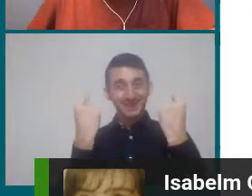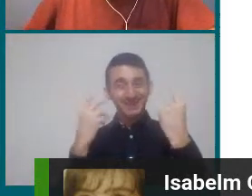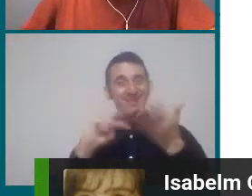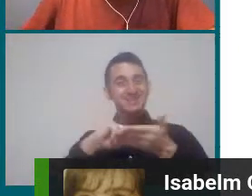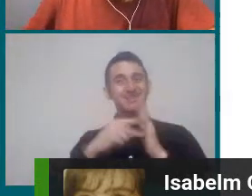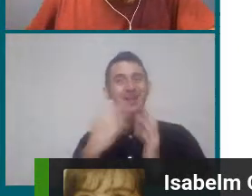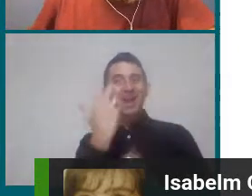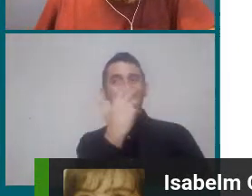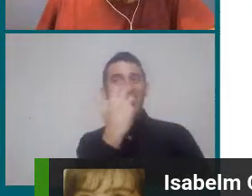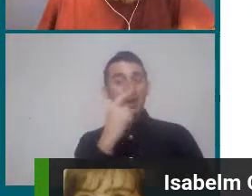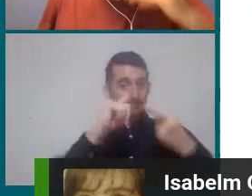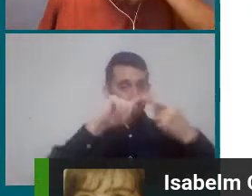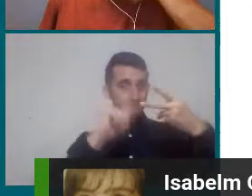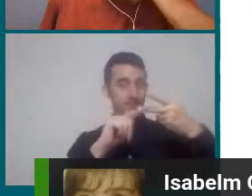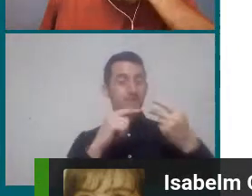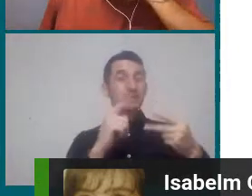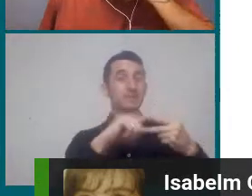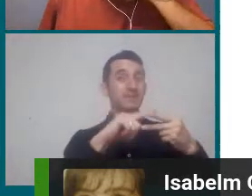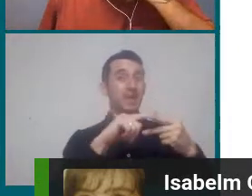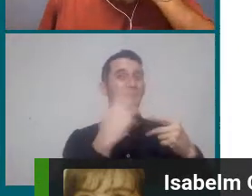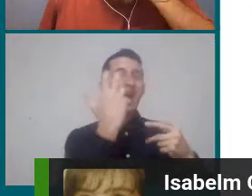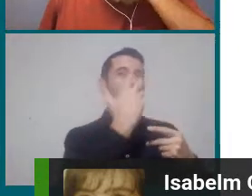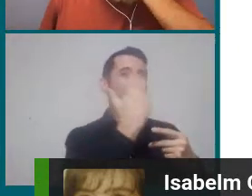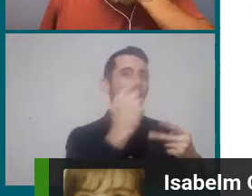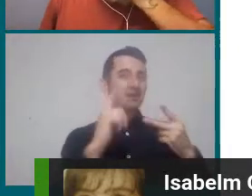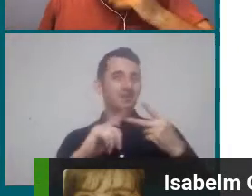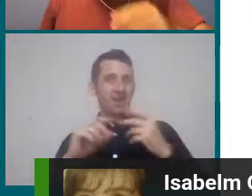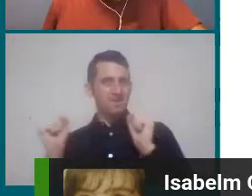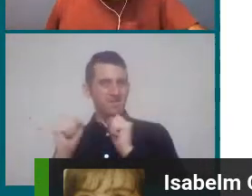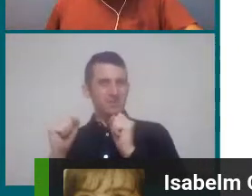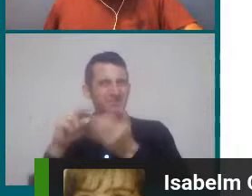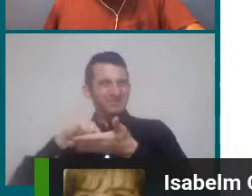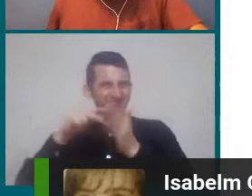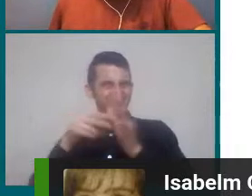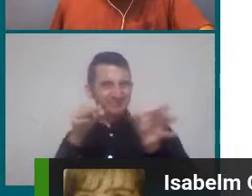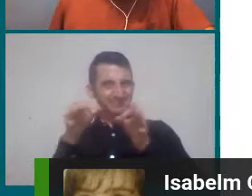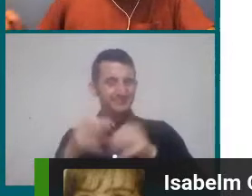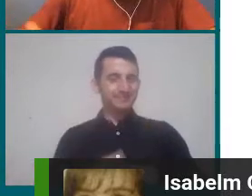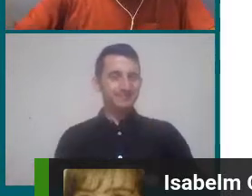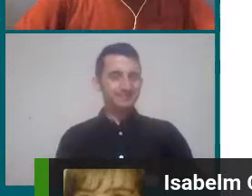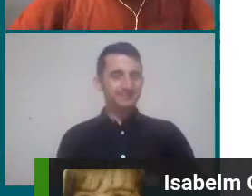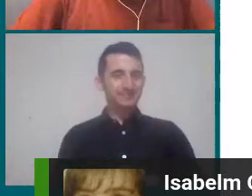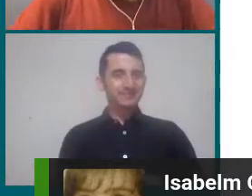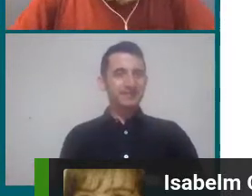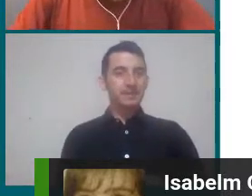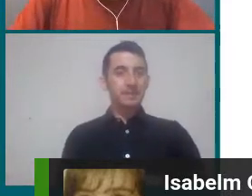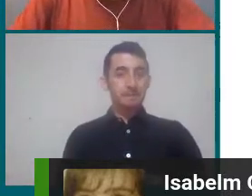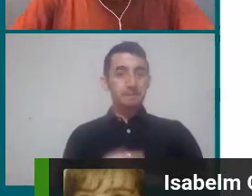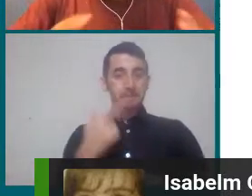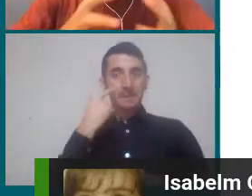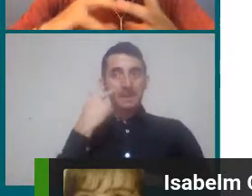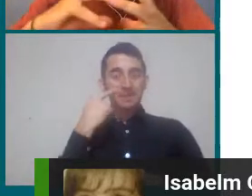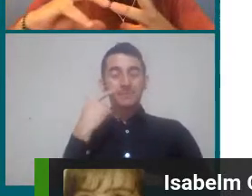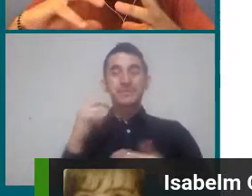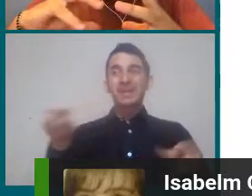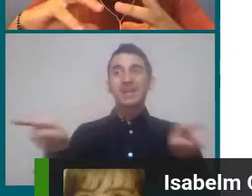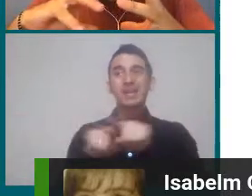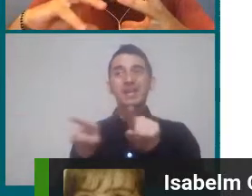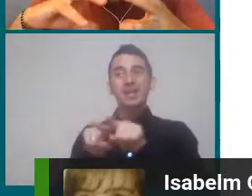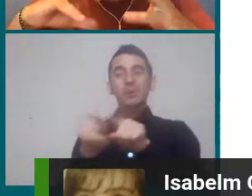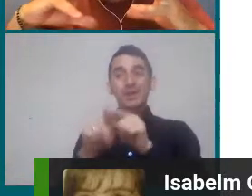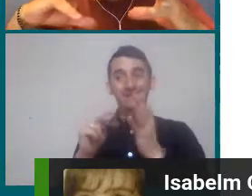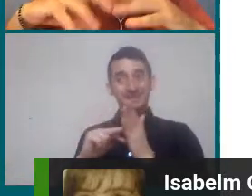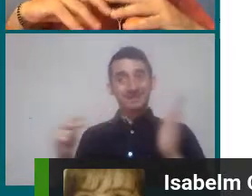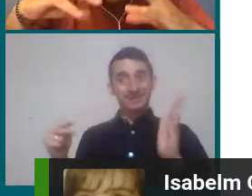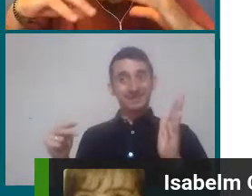caliente y feedback frío. No sé si esto vosotros lo llamáis así allí. Retroalimentación. Esta retroalimentación con esta técnica